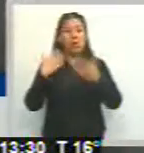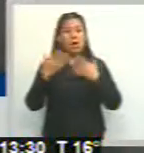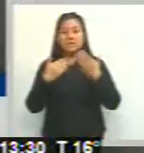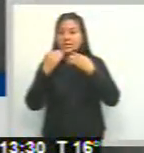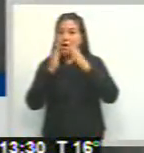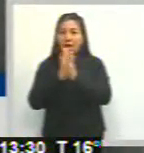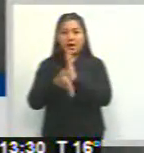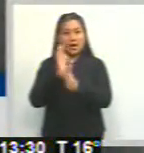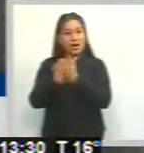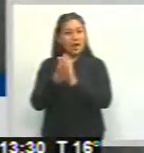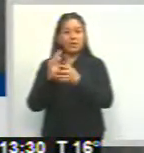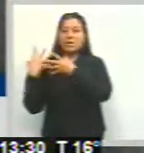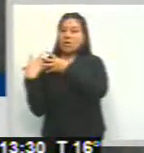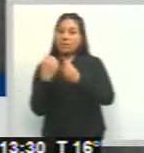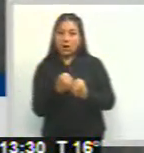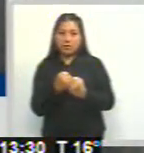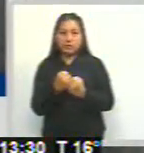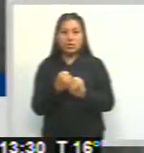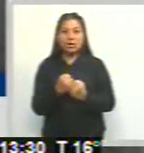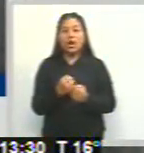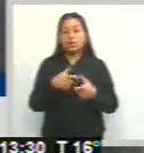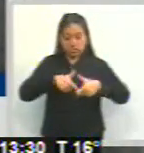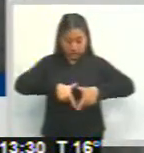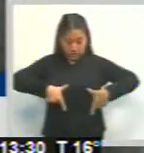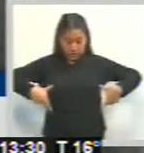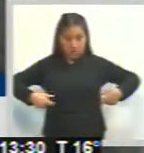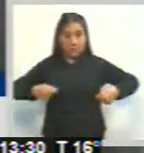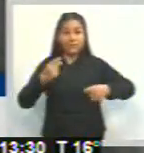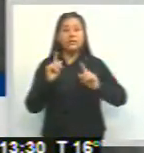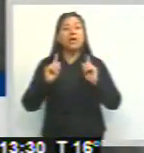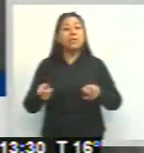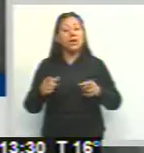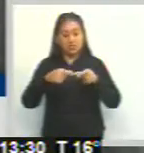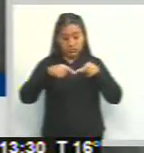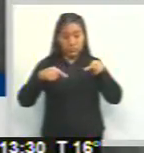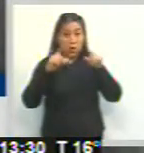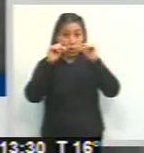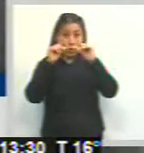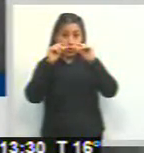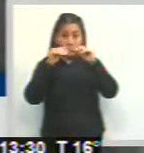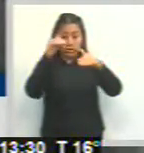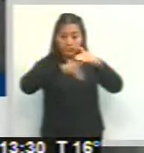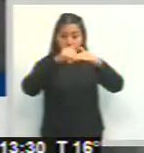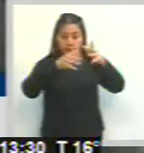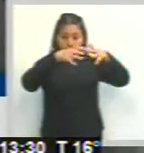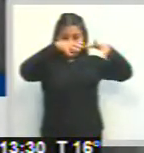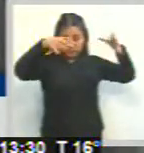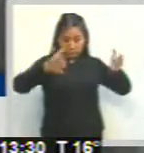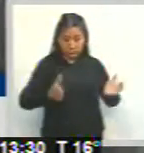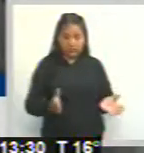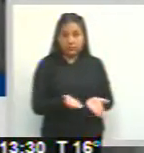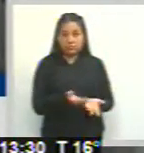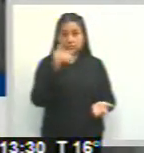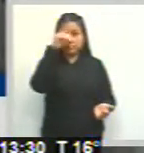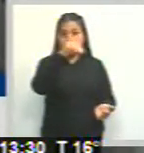honorem como colaboración. Y con la compra de las pecheras también les damos un cupón que va a ser depositado en una urna